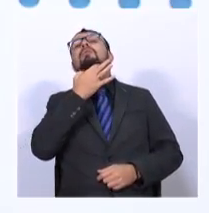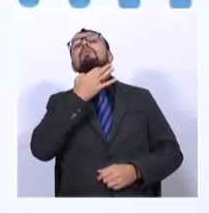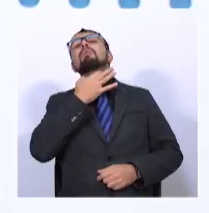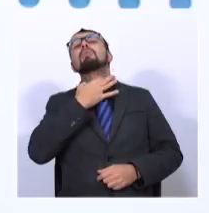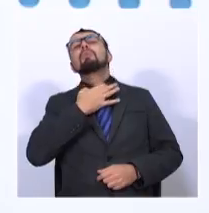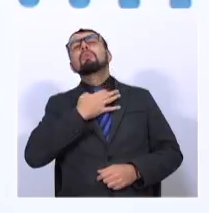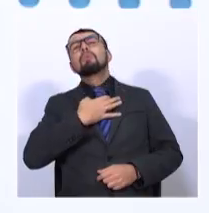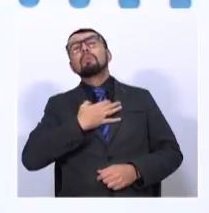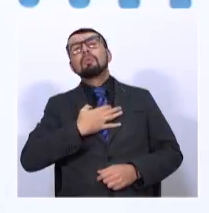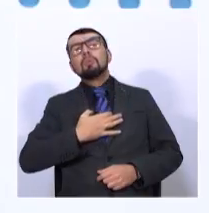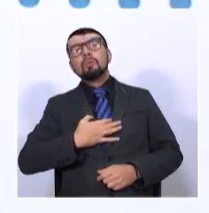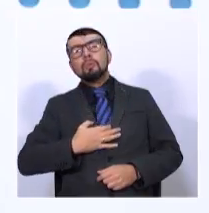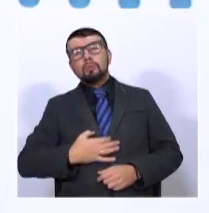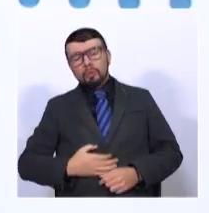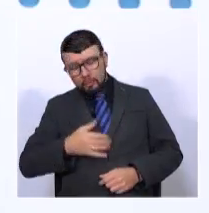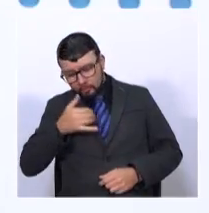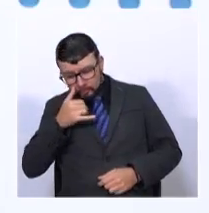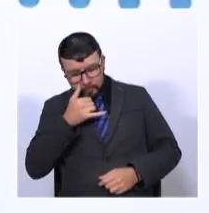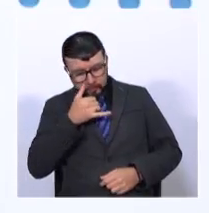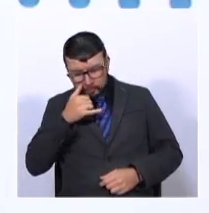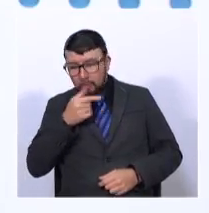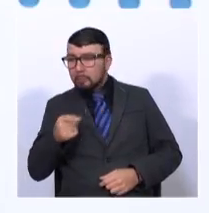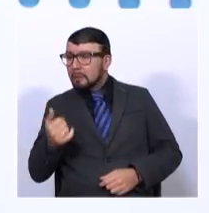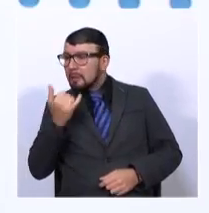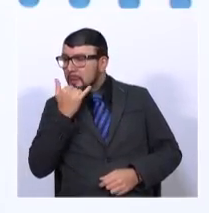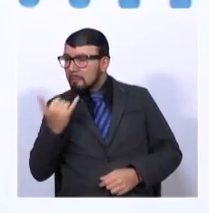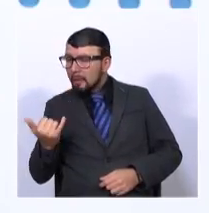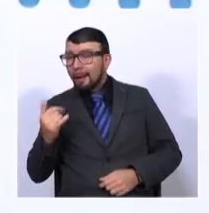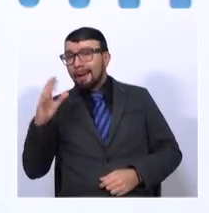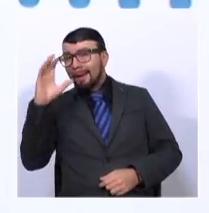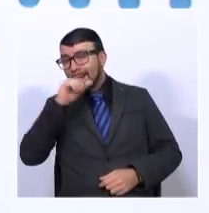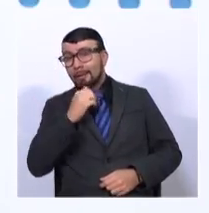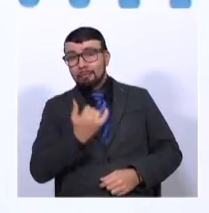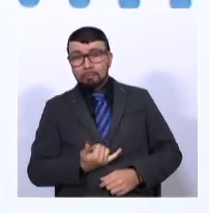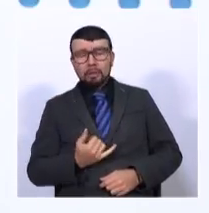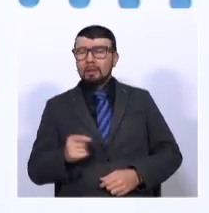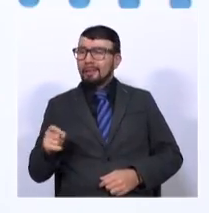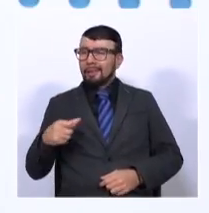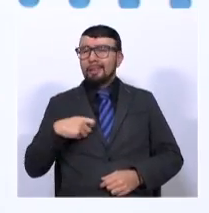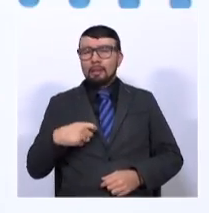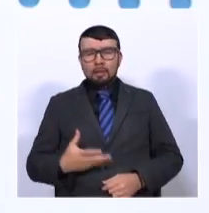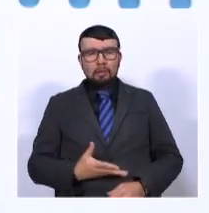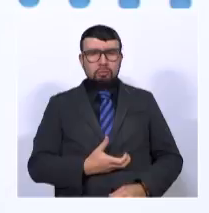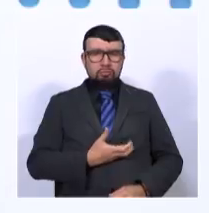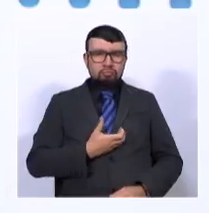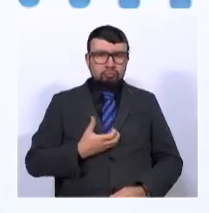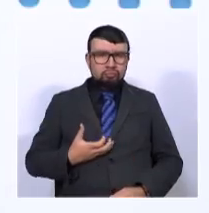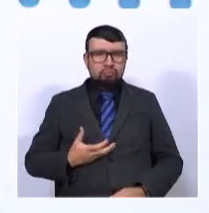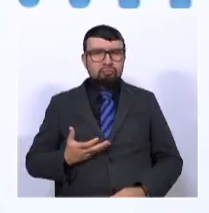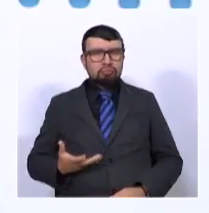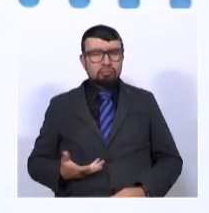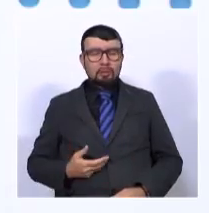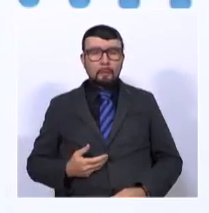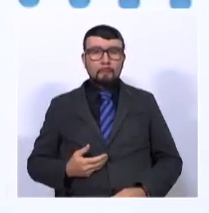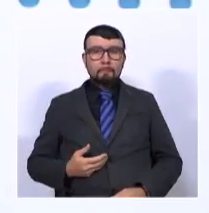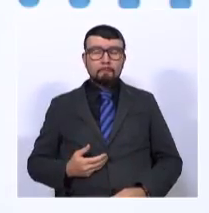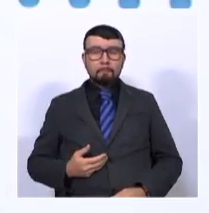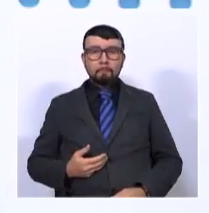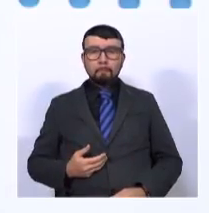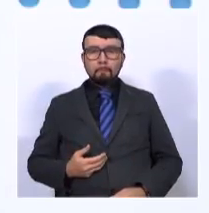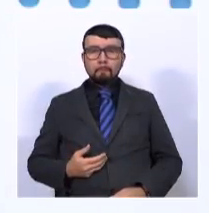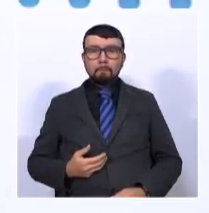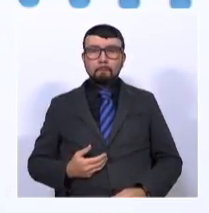duodeno, para evaluar qué hay allí. Entonces, hay una gastritis, puede reportarnos